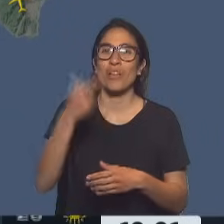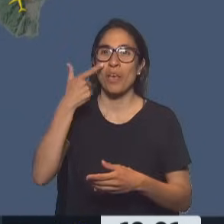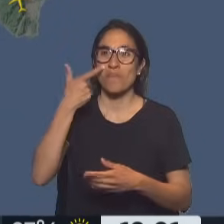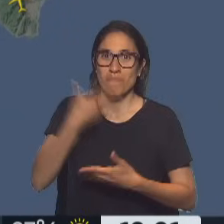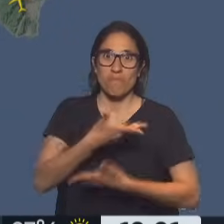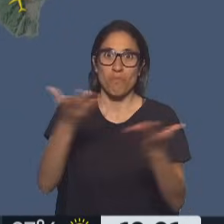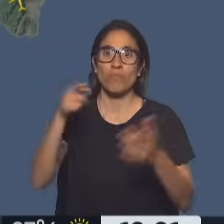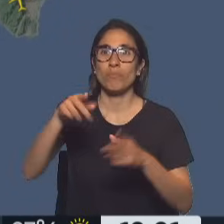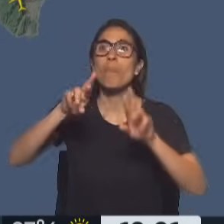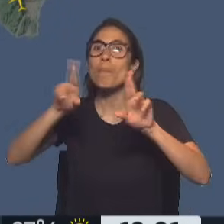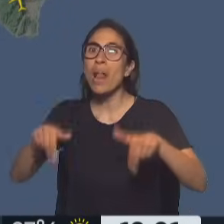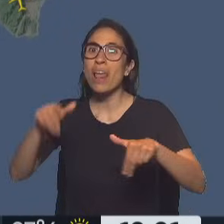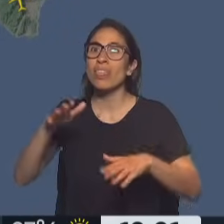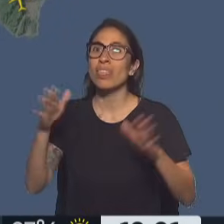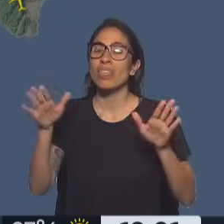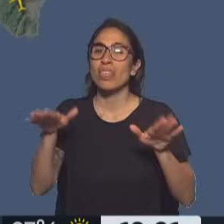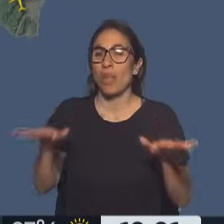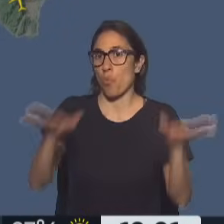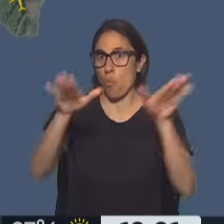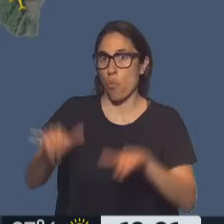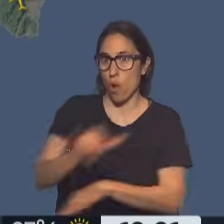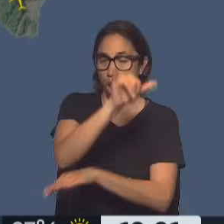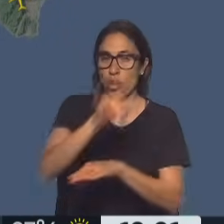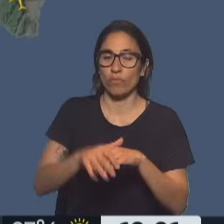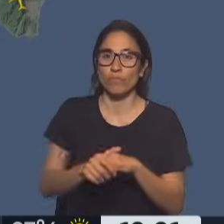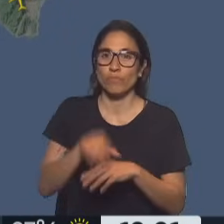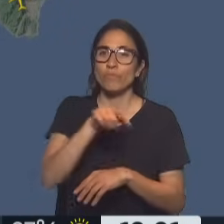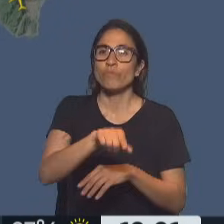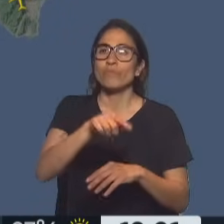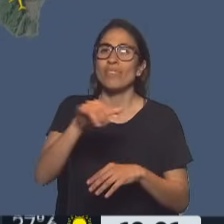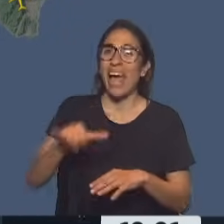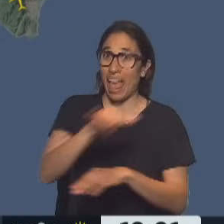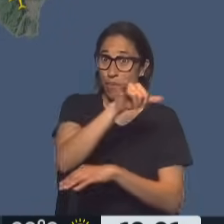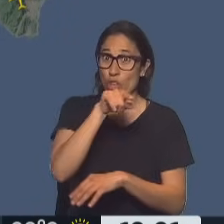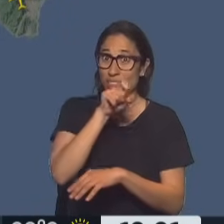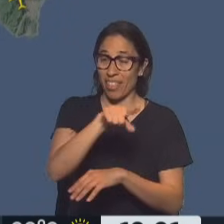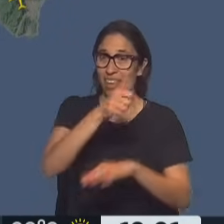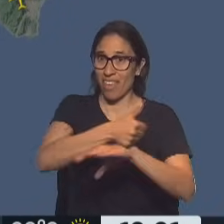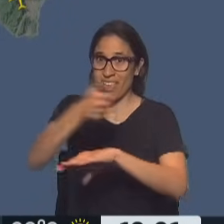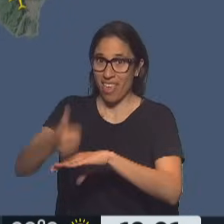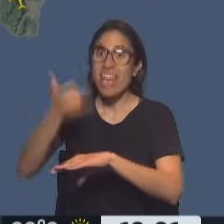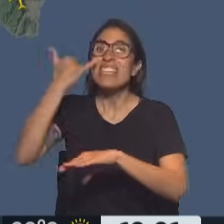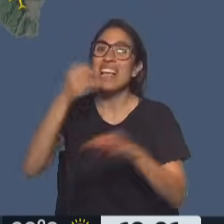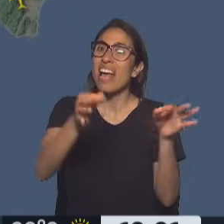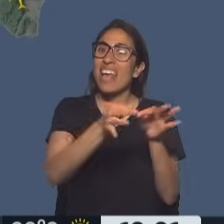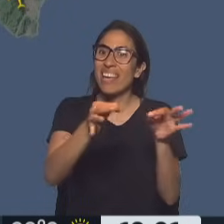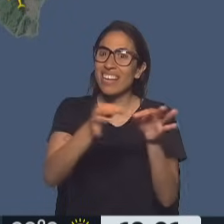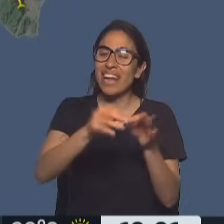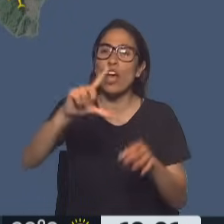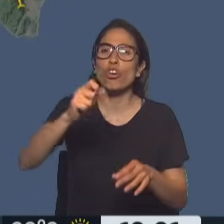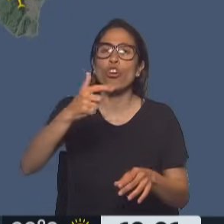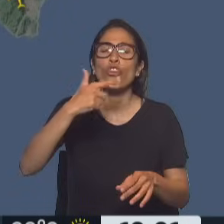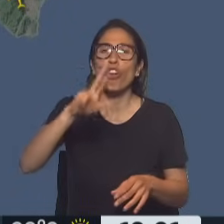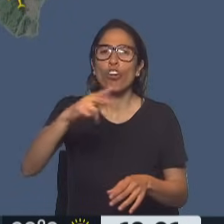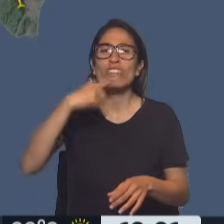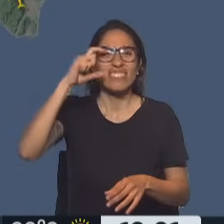través de una de las aplicaciones allí el avión de aerolíneas argentinas que ya pasó sobre la isla de córcega y